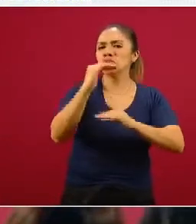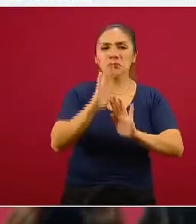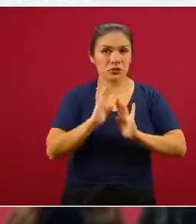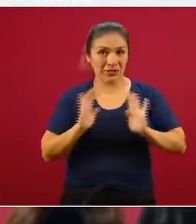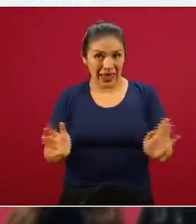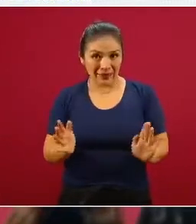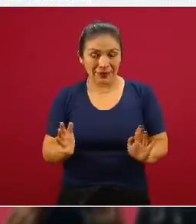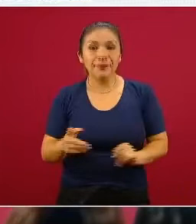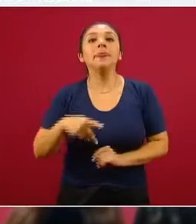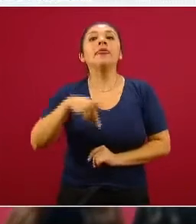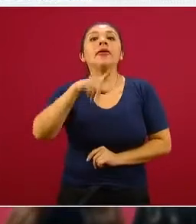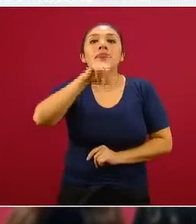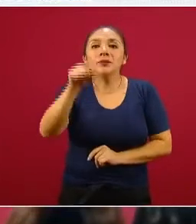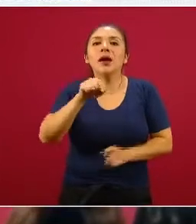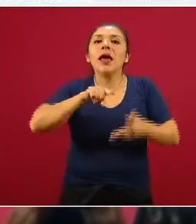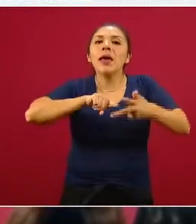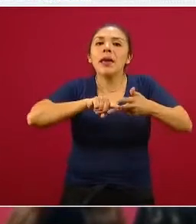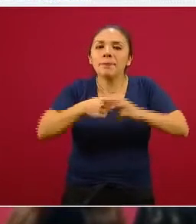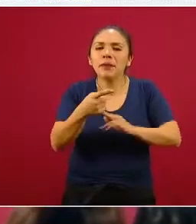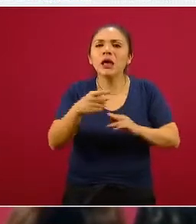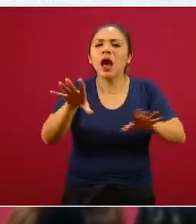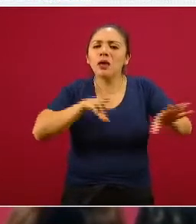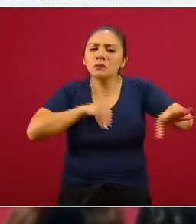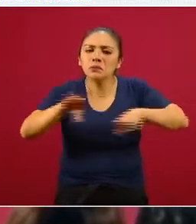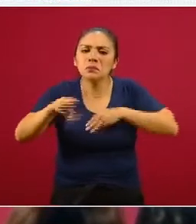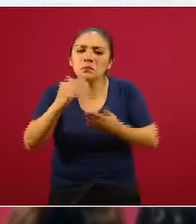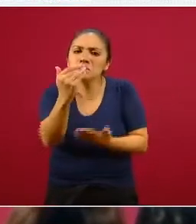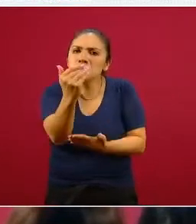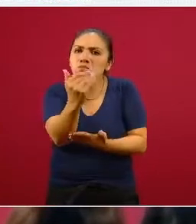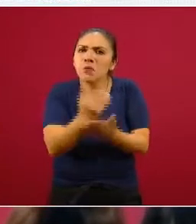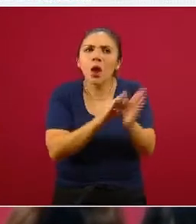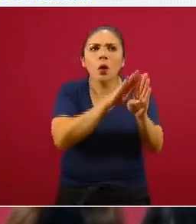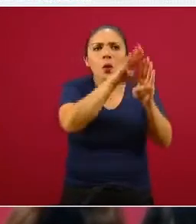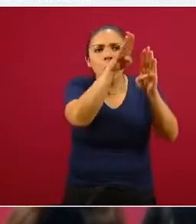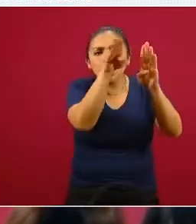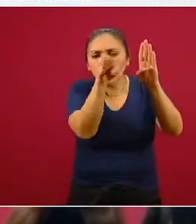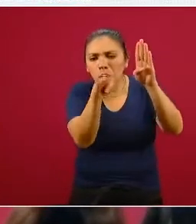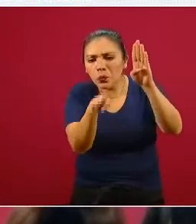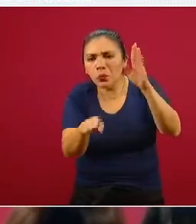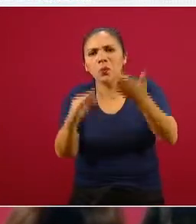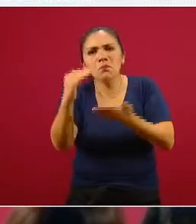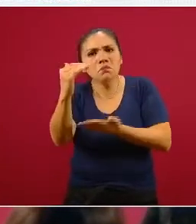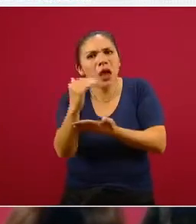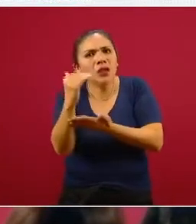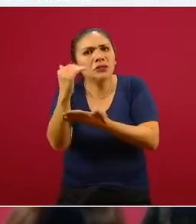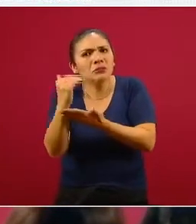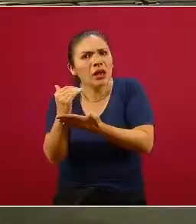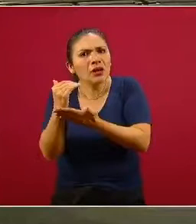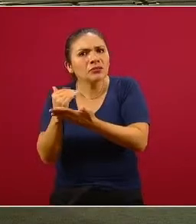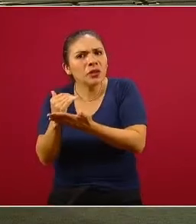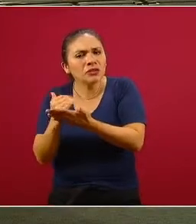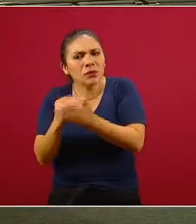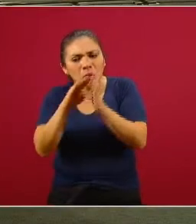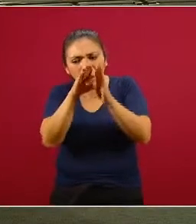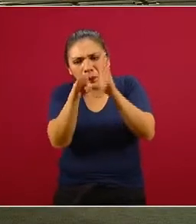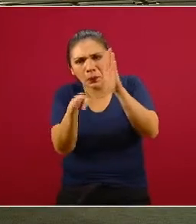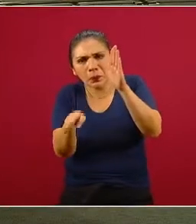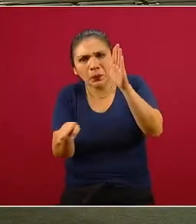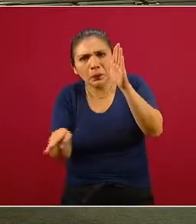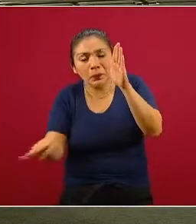Y entonces empieza a reducirse el número diario de contagios y cada día hay menos y menos y menos y menos y